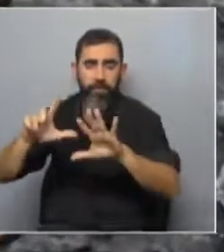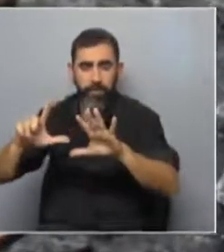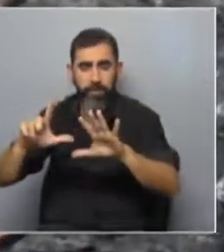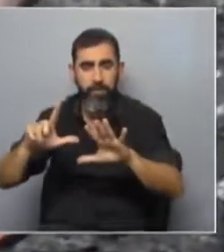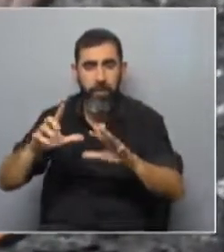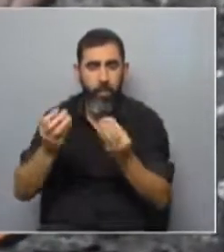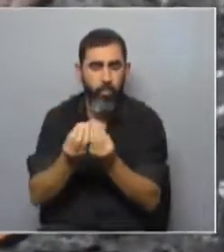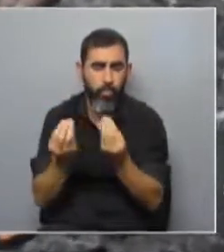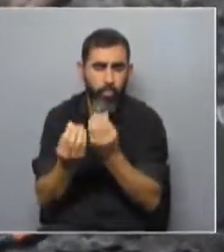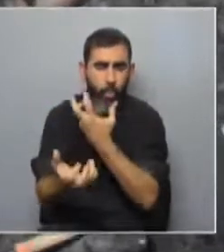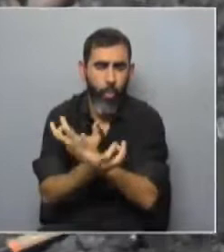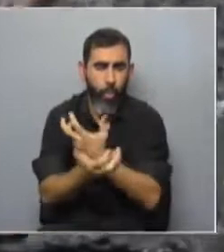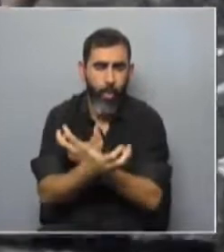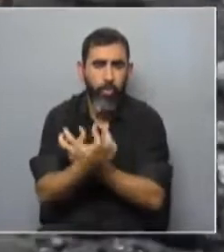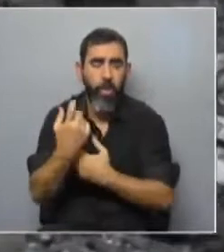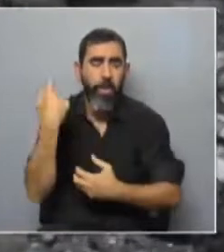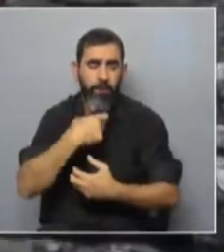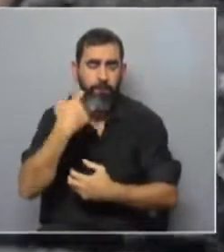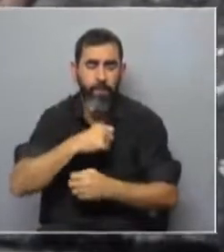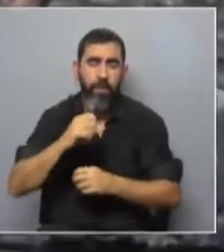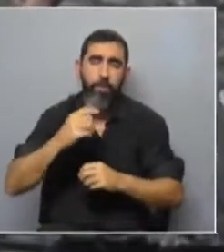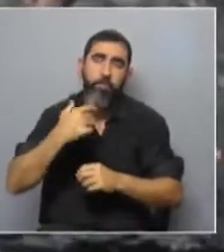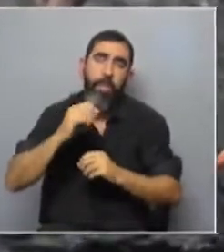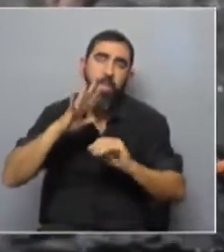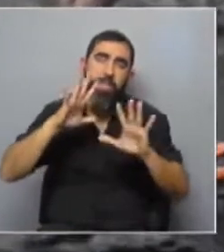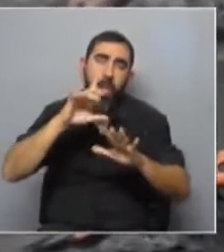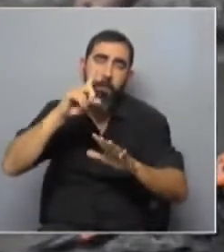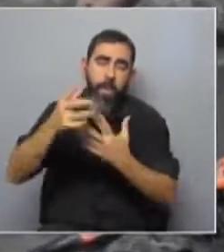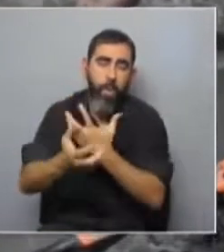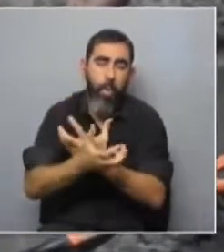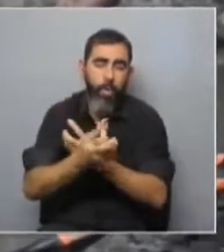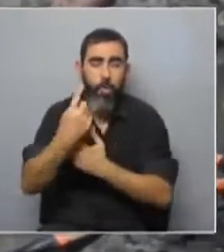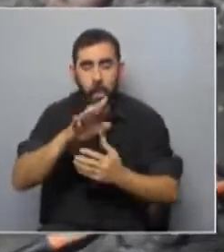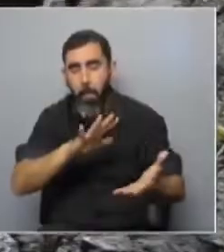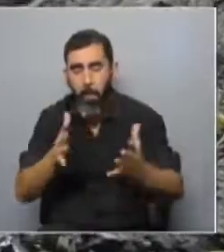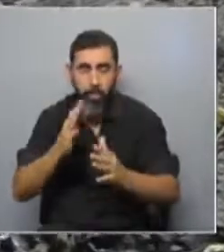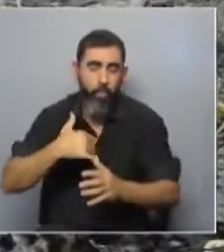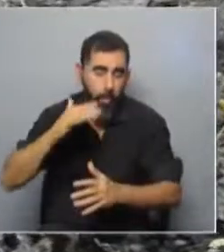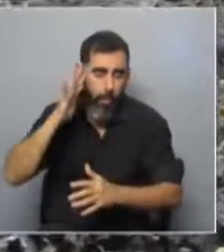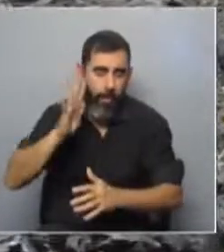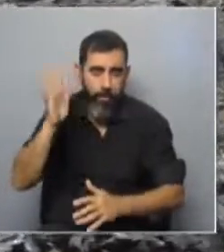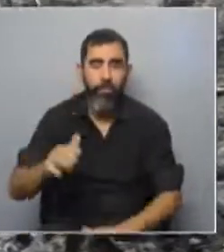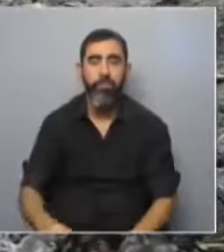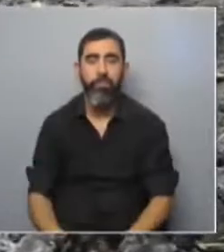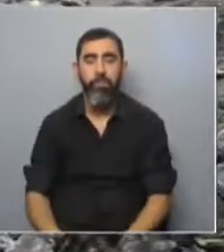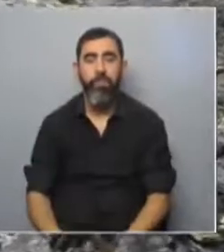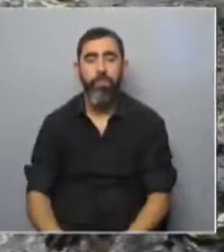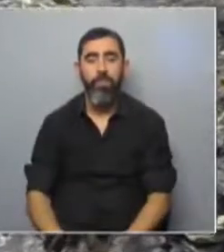sacado bastantes huesos y quedan, yo no sé si 10.000 huesos, pero deben andar cerca de ahí.